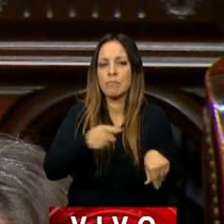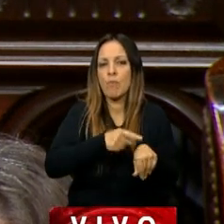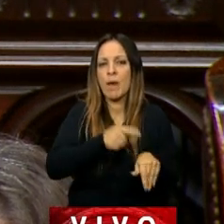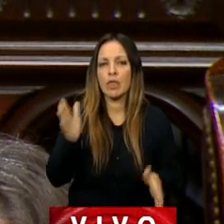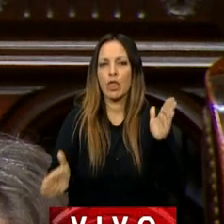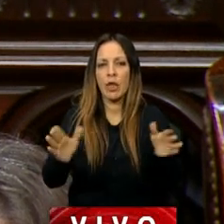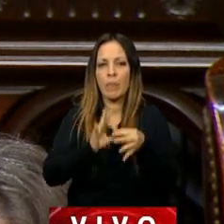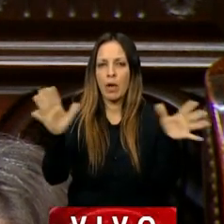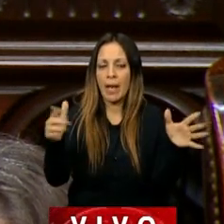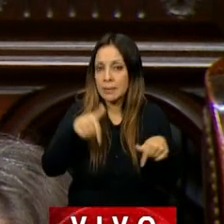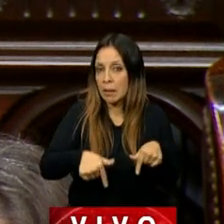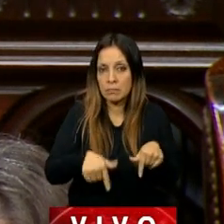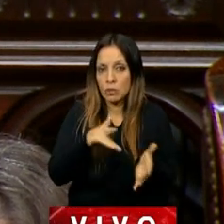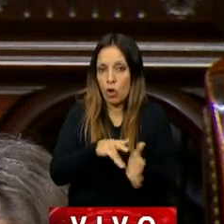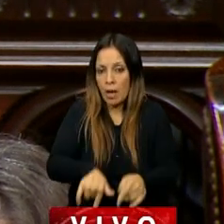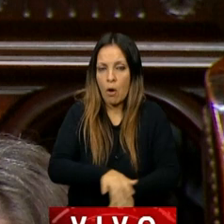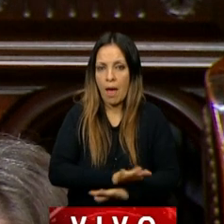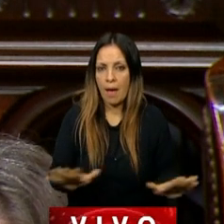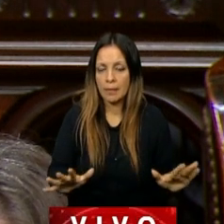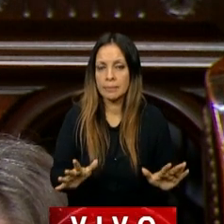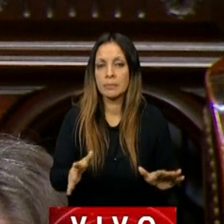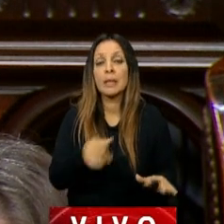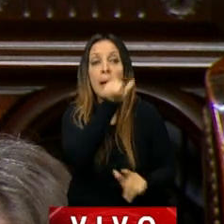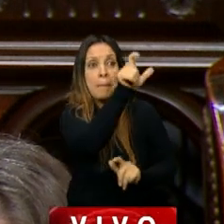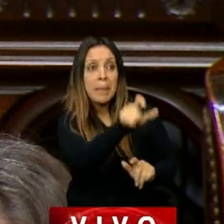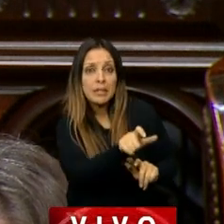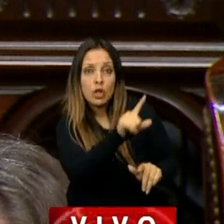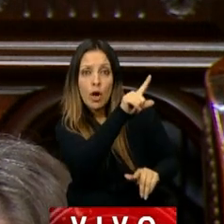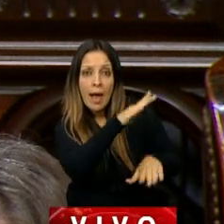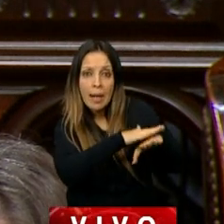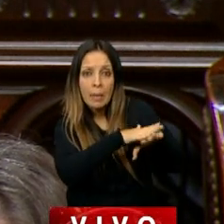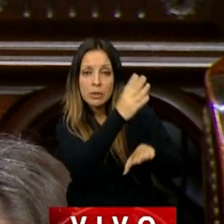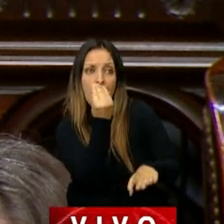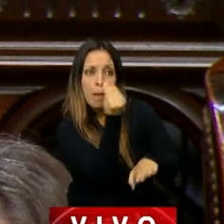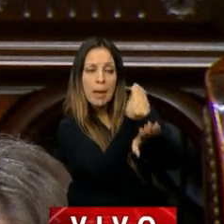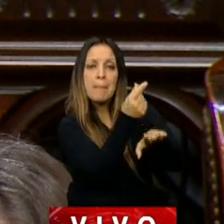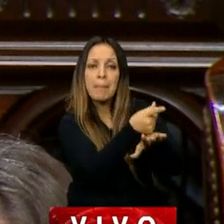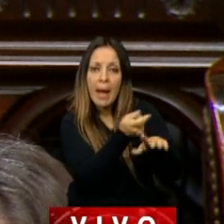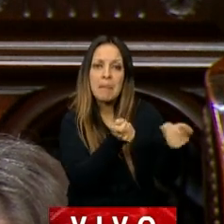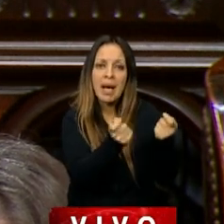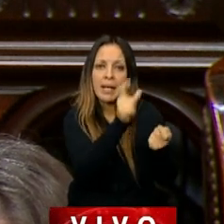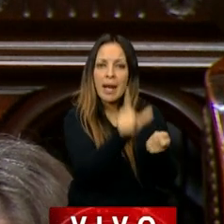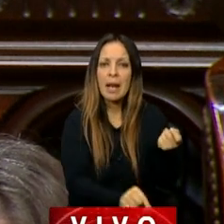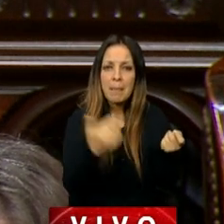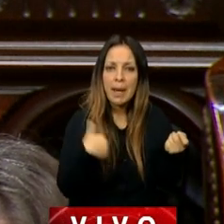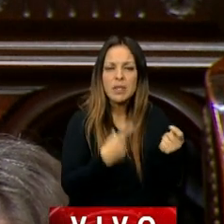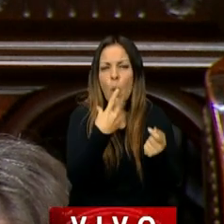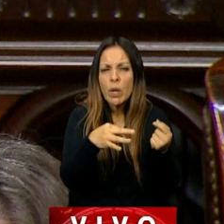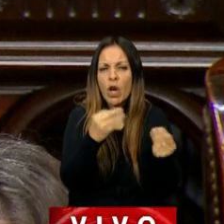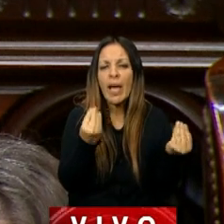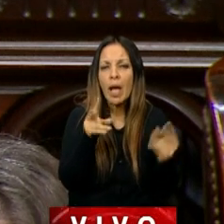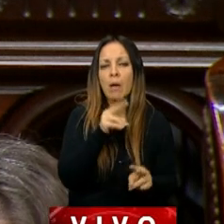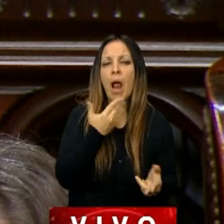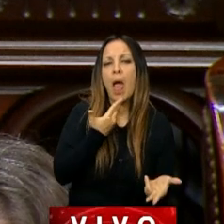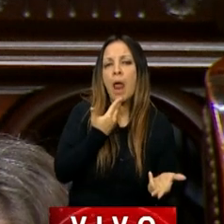democracia. Y mientras tanto, quienes deberían estar gestionando, quienes fueron votados para gestionar, lo único que hacen es buscar